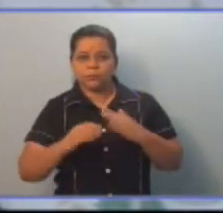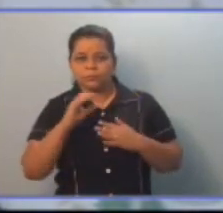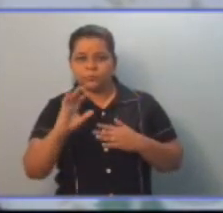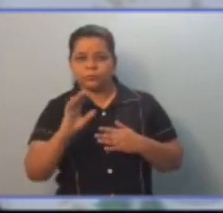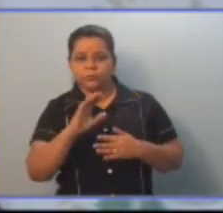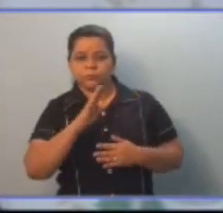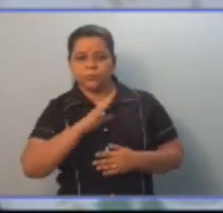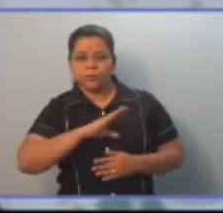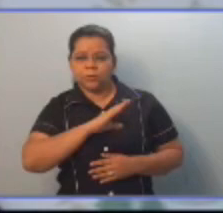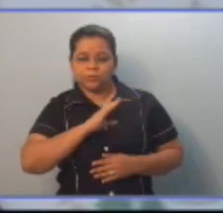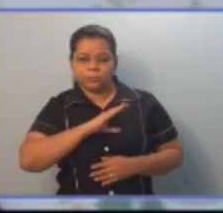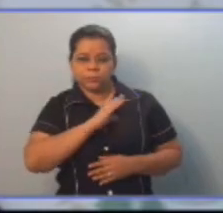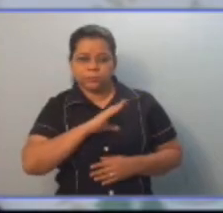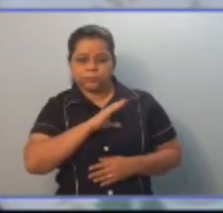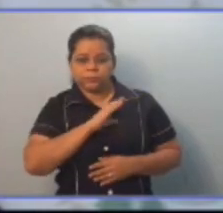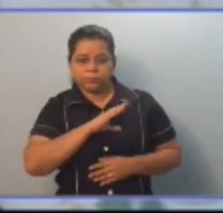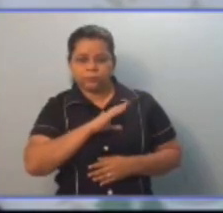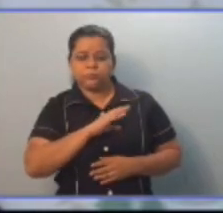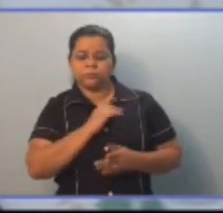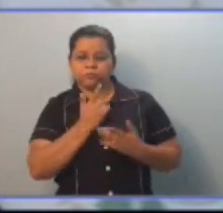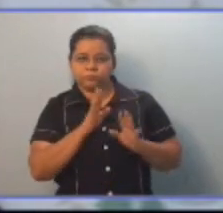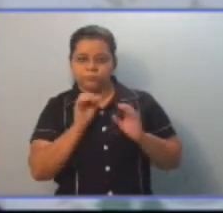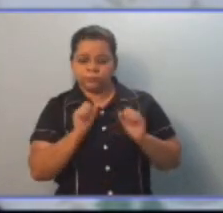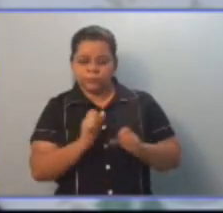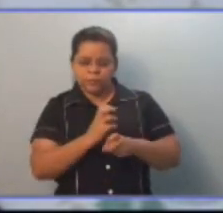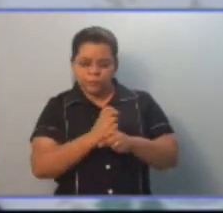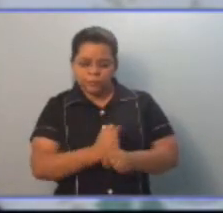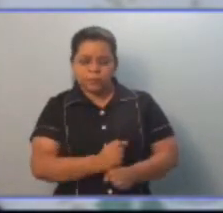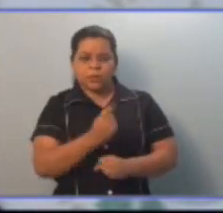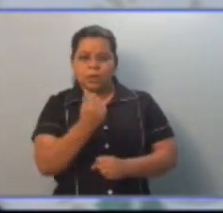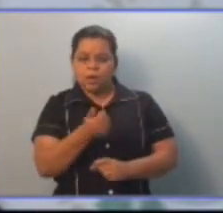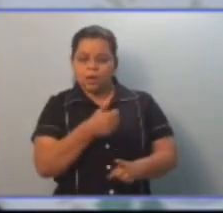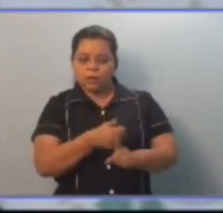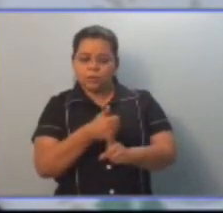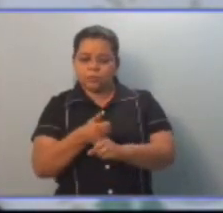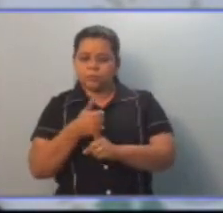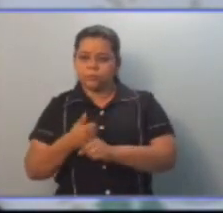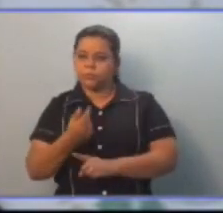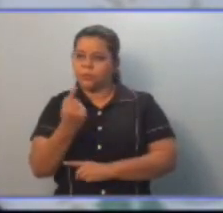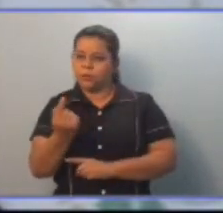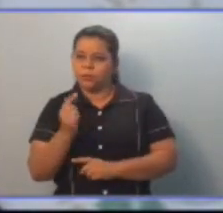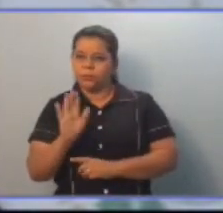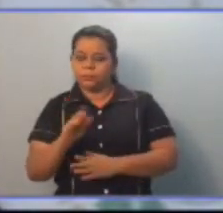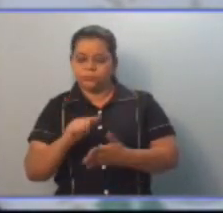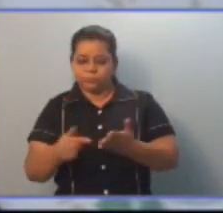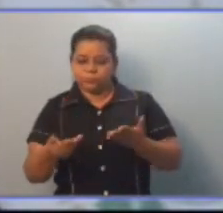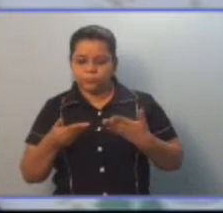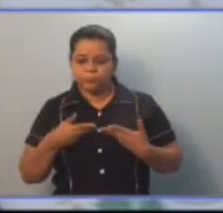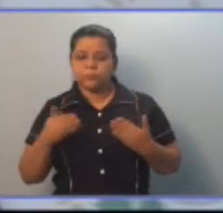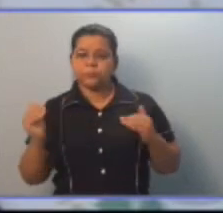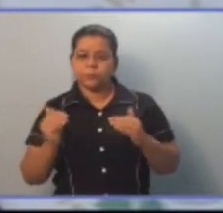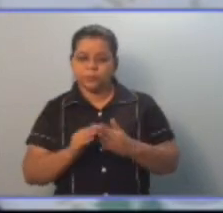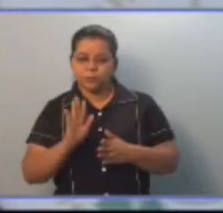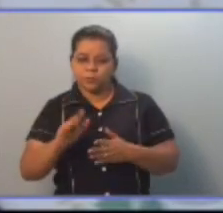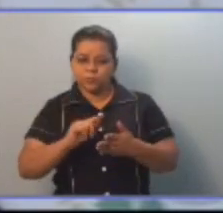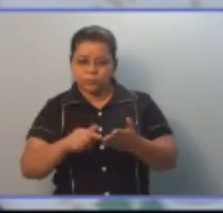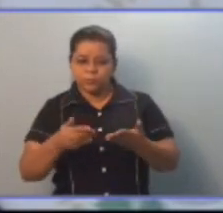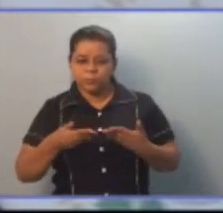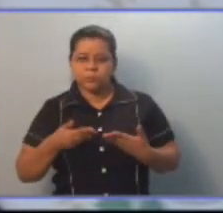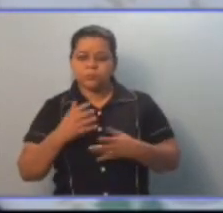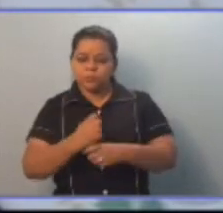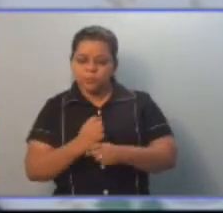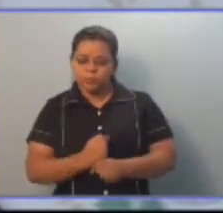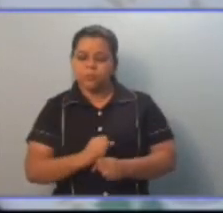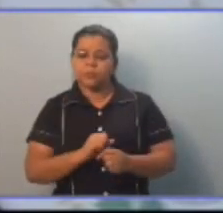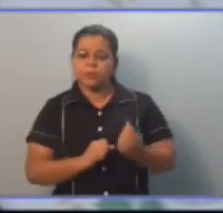carácter humanista lo que persigue es garantizarle a cada ciudadano sus derechos, pero además de garantizarle sus derechos, que él